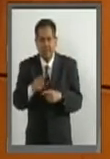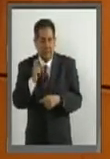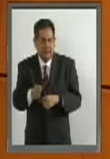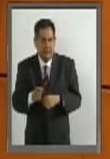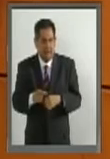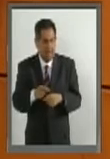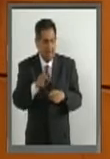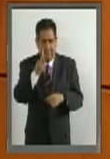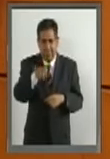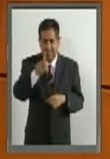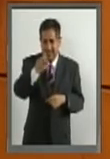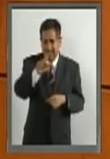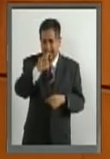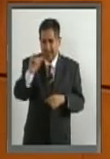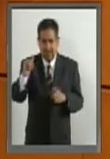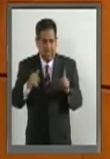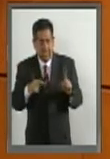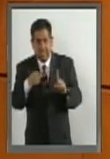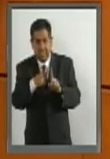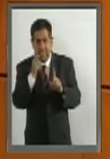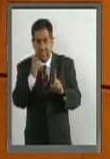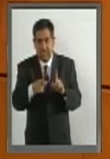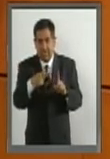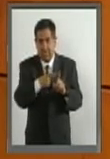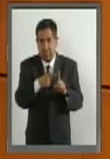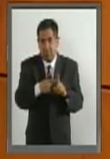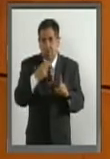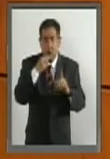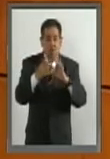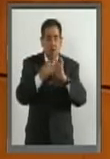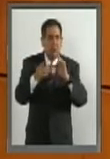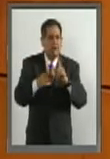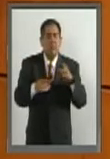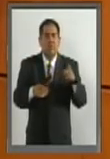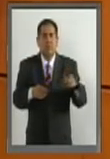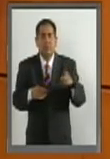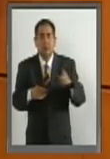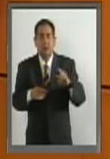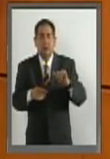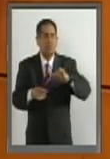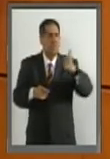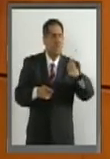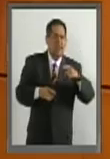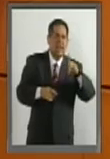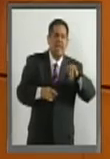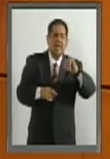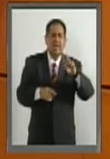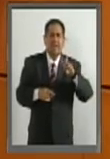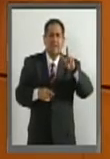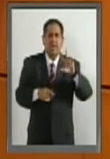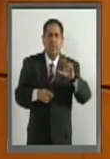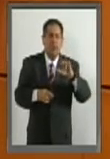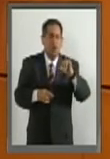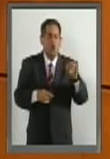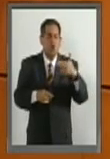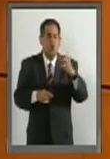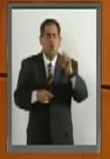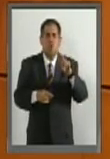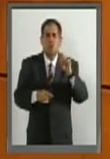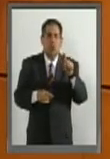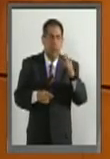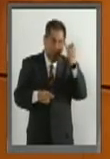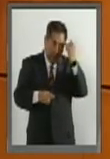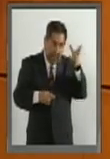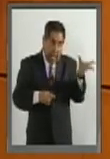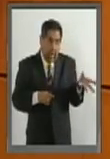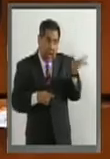Kelly, está usando los zapatos de otro, un tal Jeff Johnson,